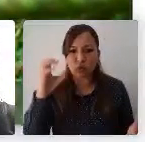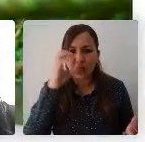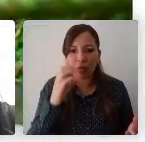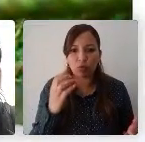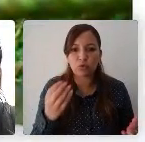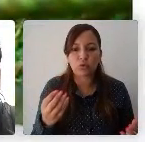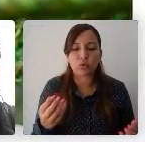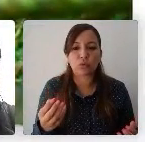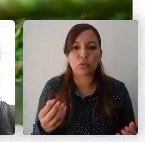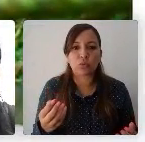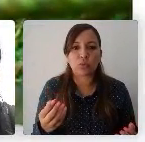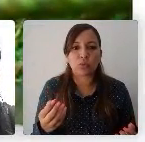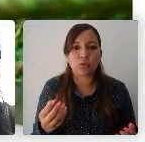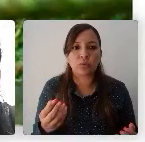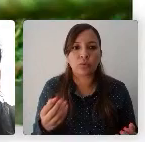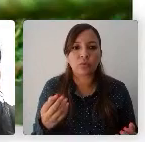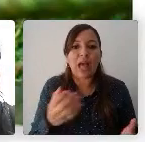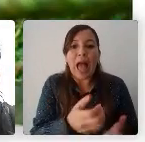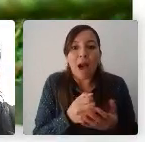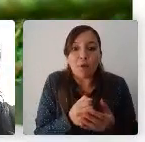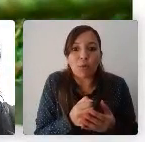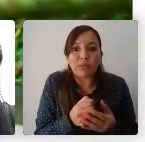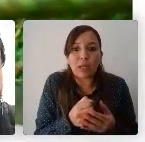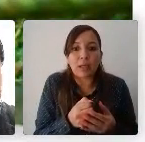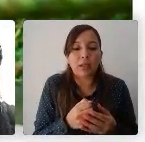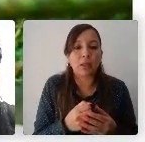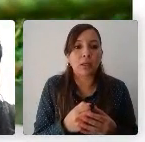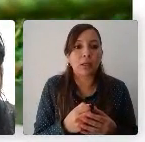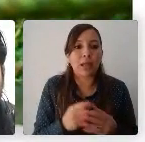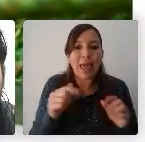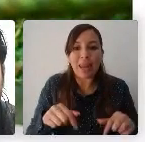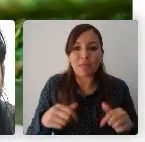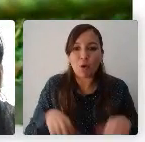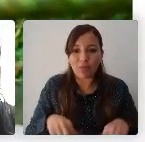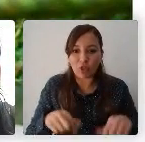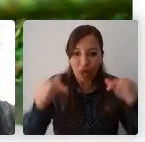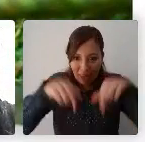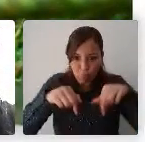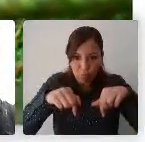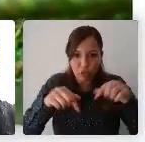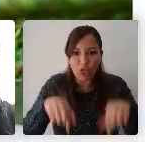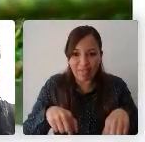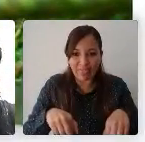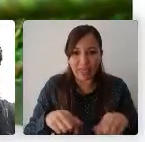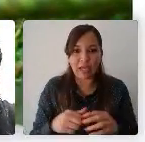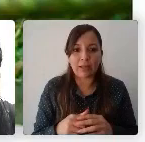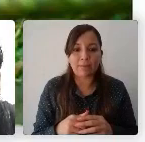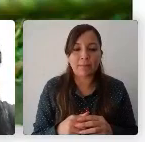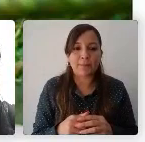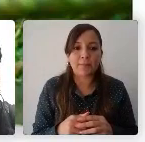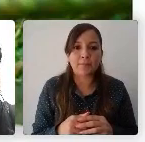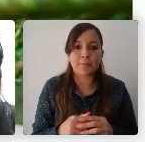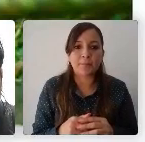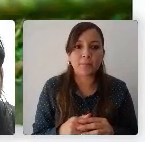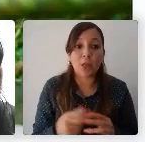poder aprovechar todo ese tiempo y que no creo que sea tampoco un momento